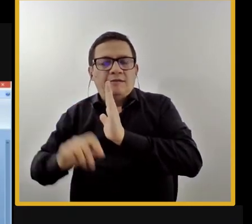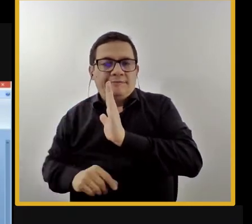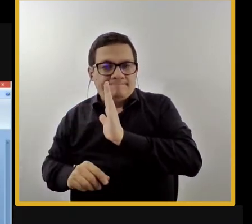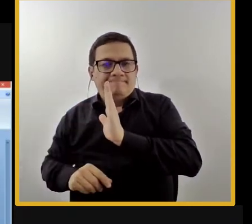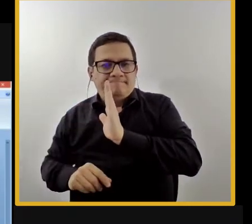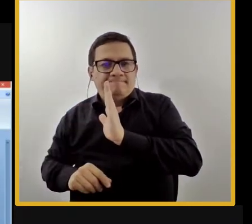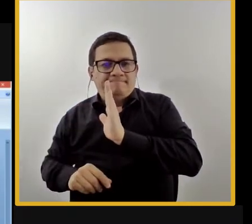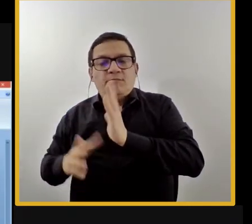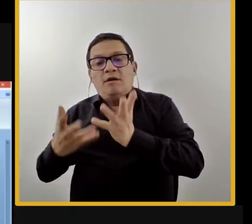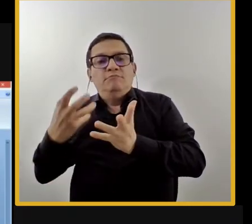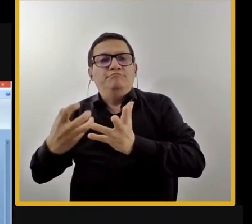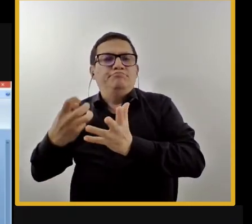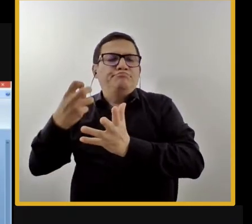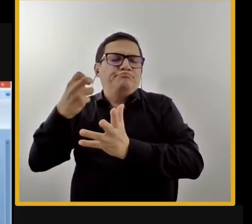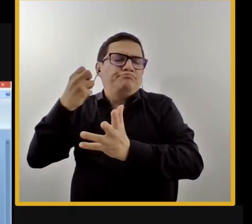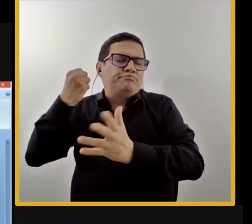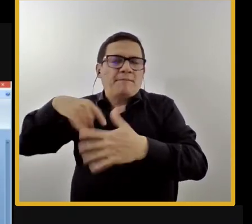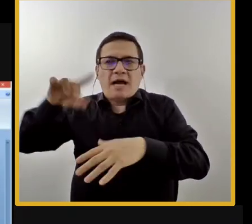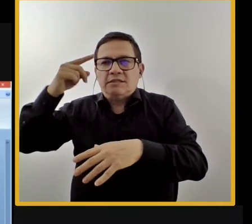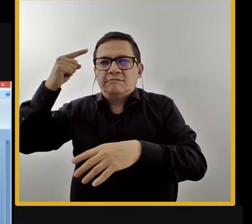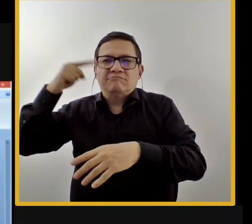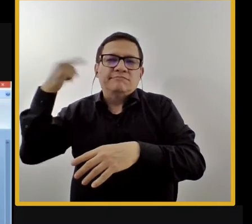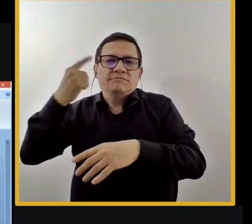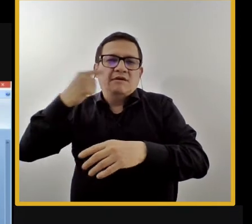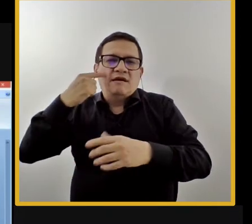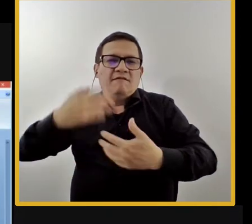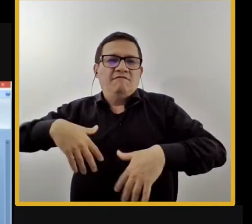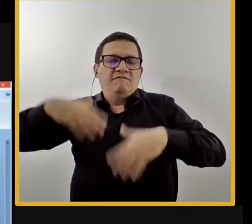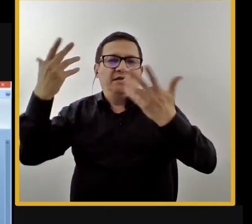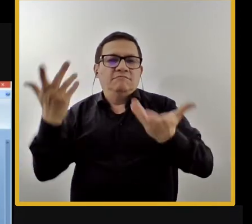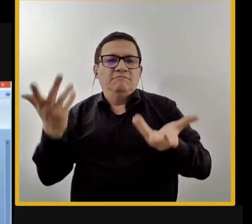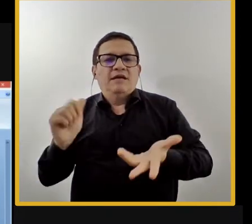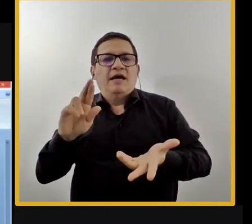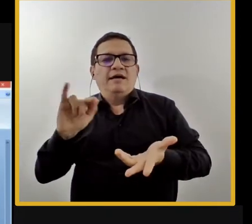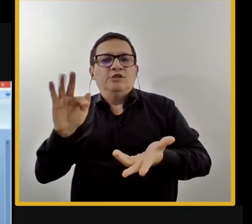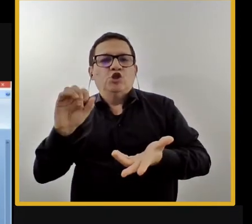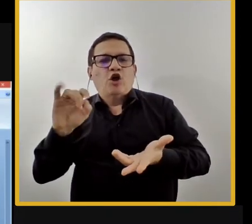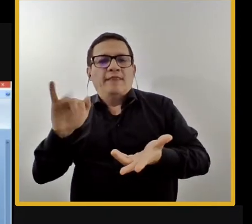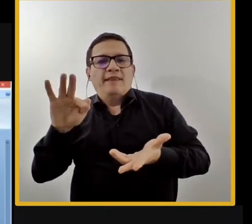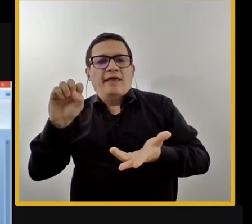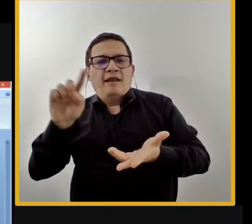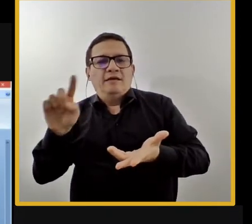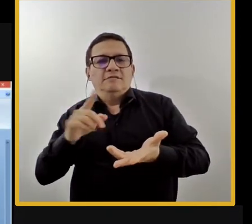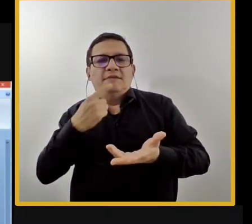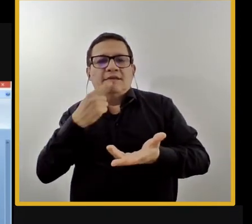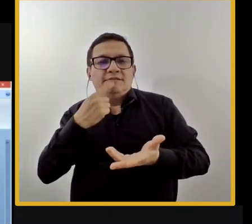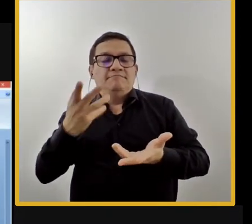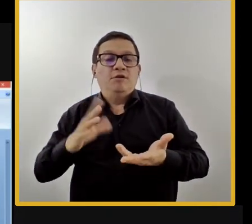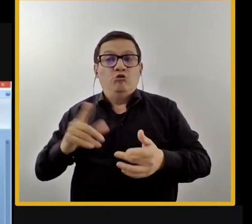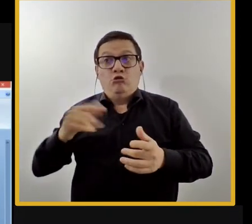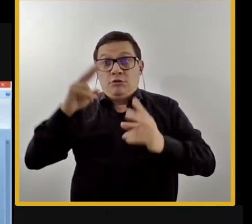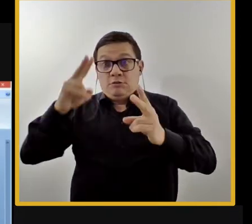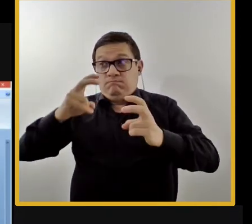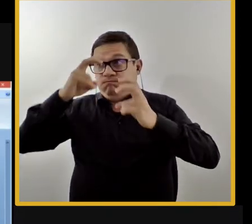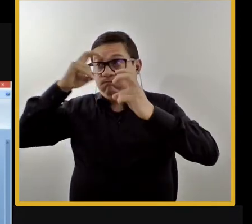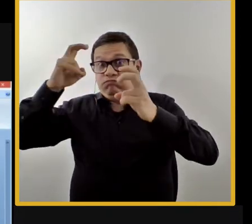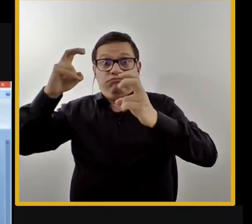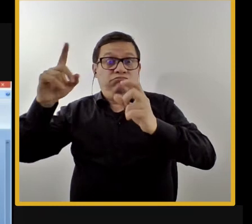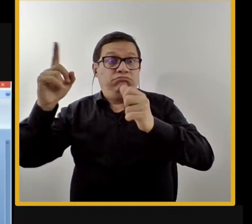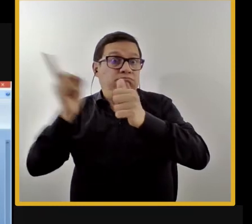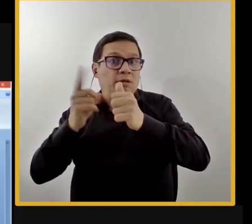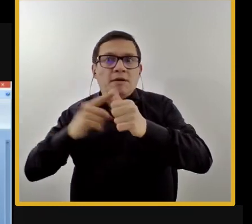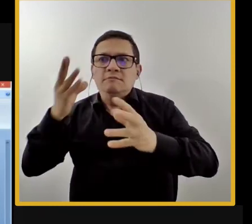Autores antiguos, los más reconocidos entonces. Para Aristóteles, por ejemplo, todo conocimiento parte de la